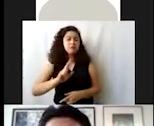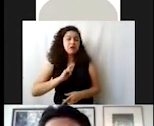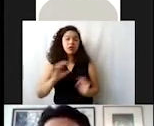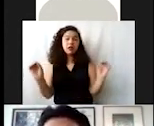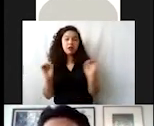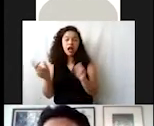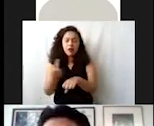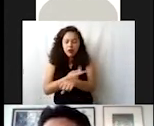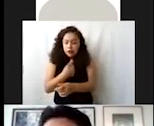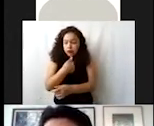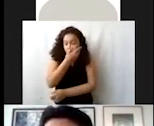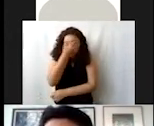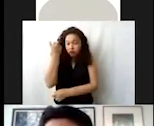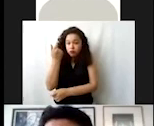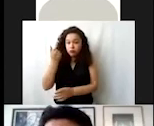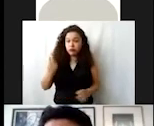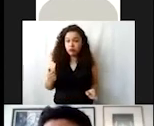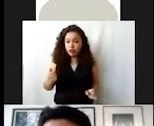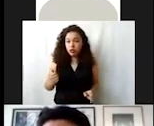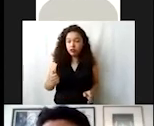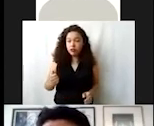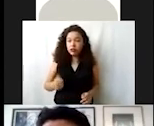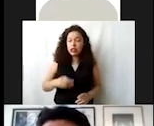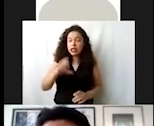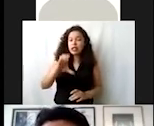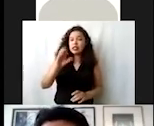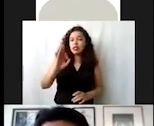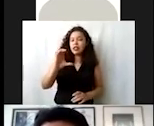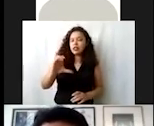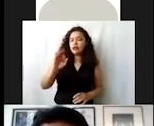pasó y desconocí